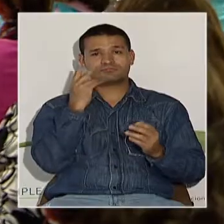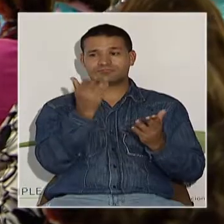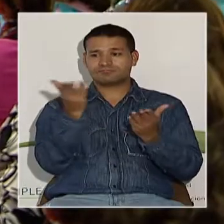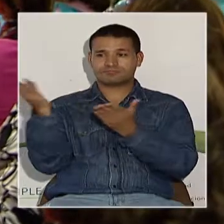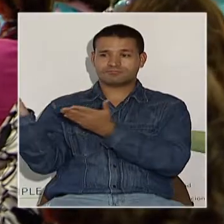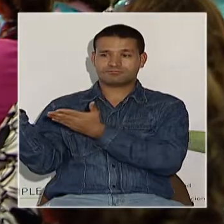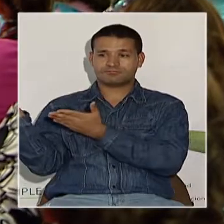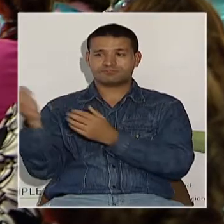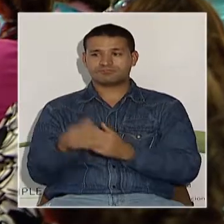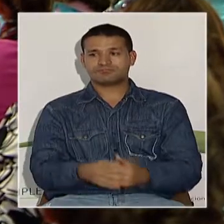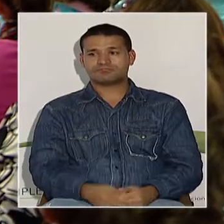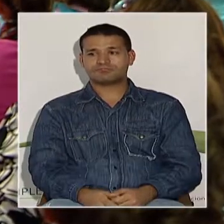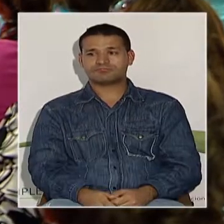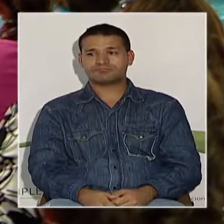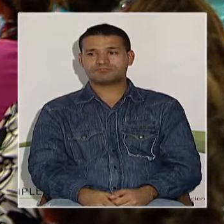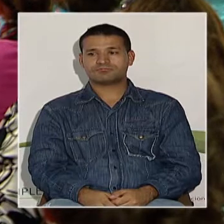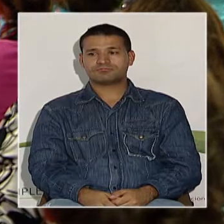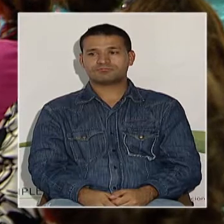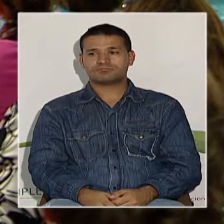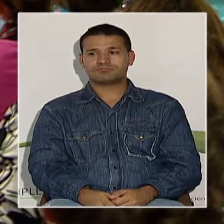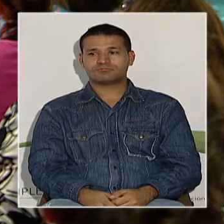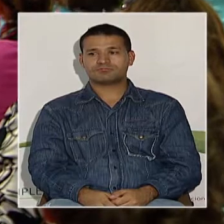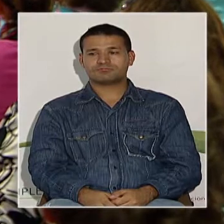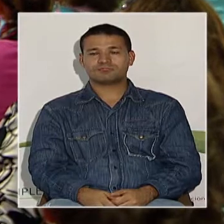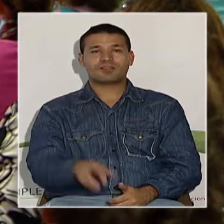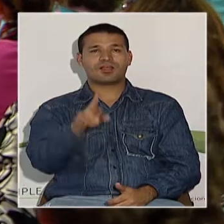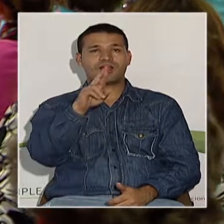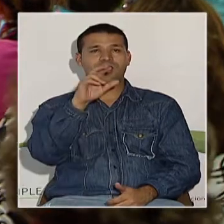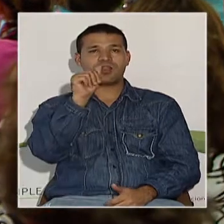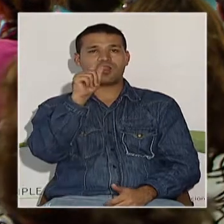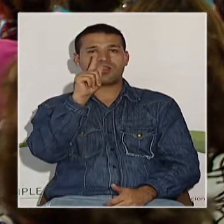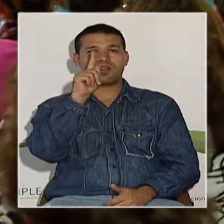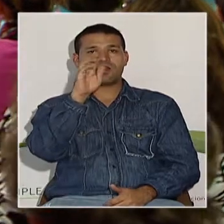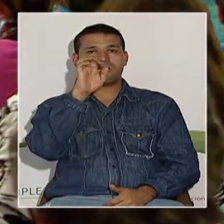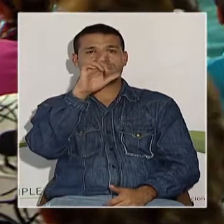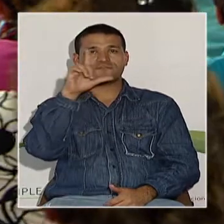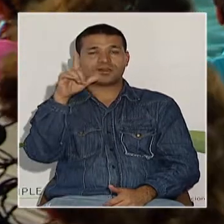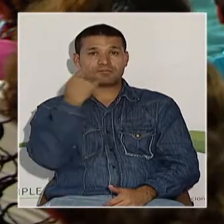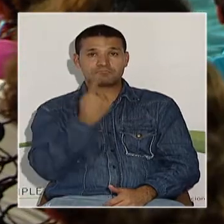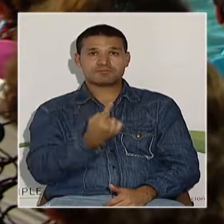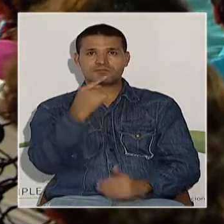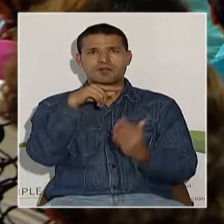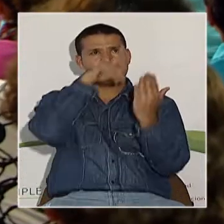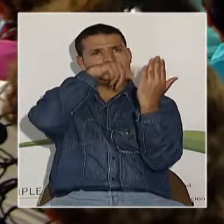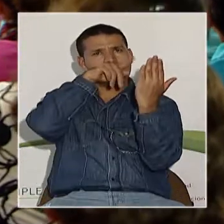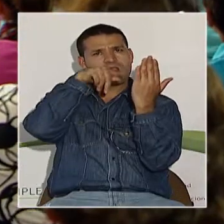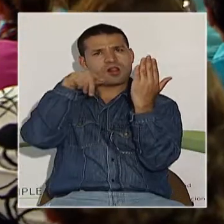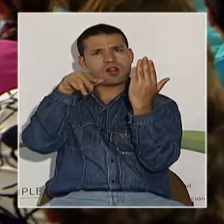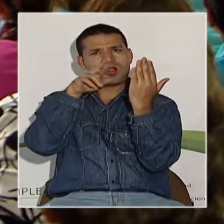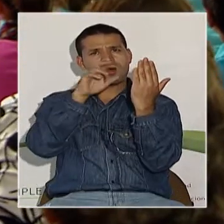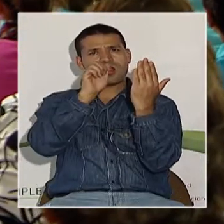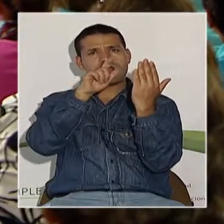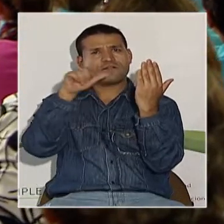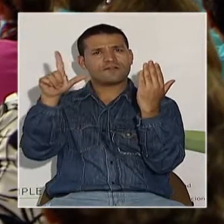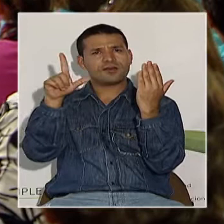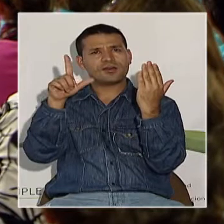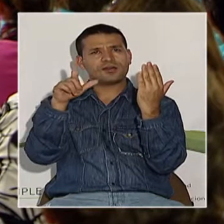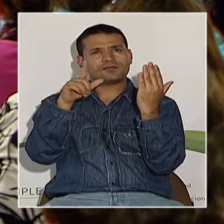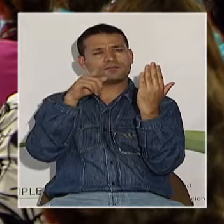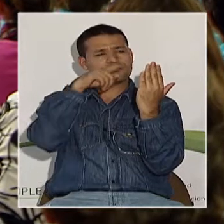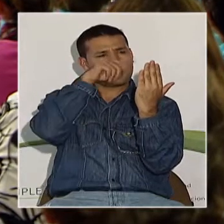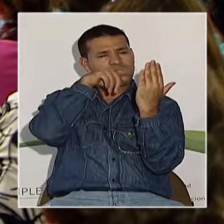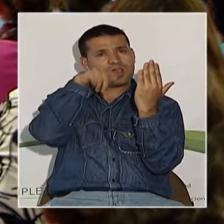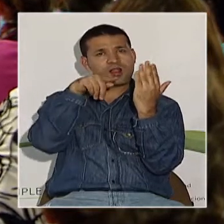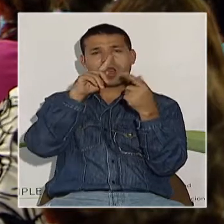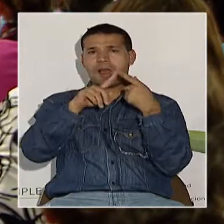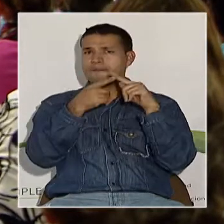se le atribuye a Rafael de Sanzio, uno de los grandes pintores del Renacimiento, que parece que pintó a una amiga muy íntima,